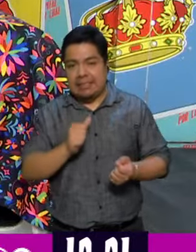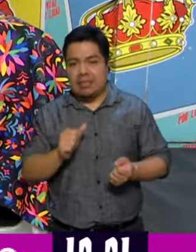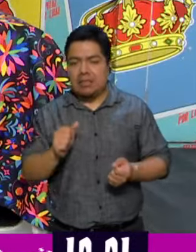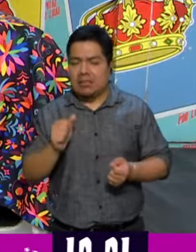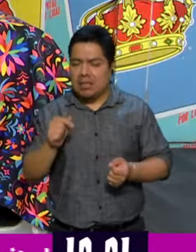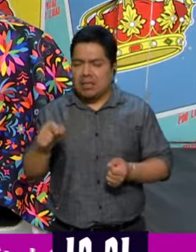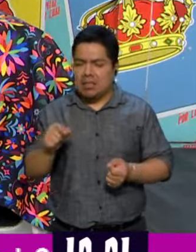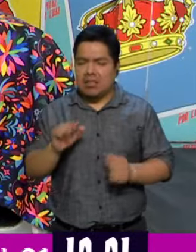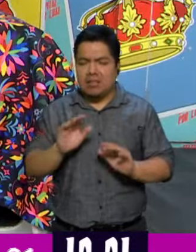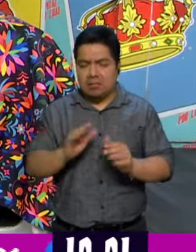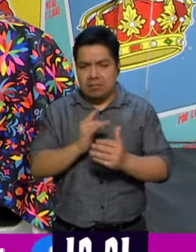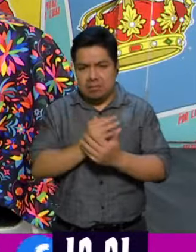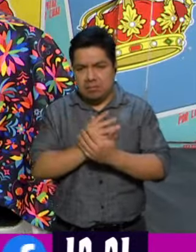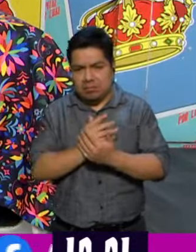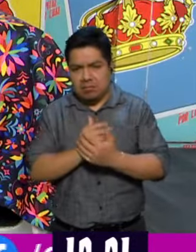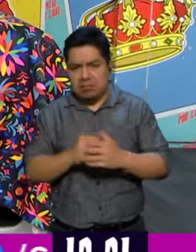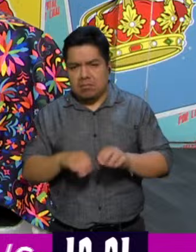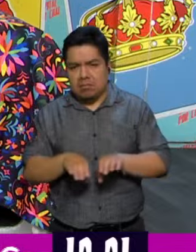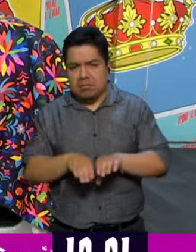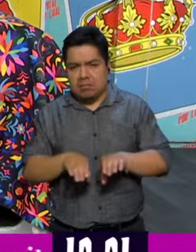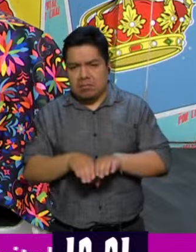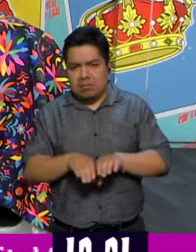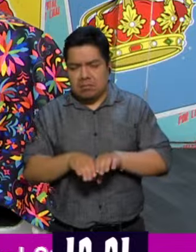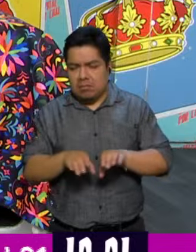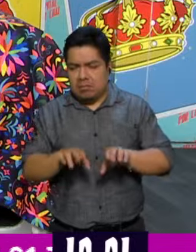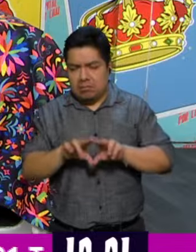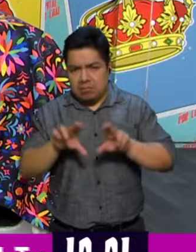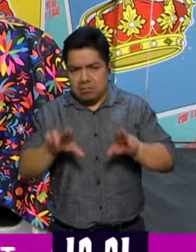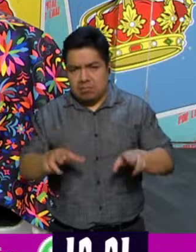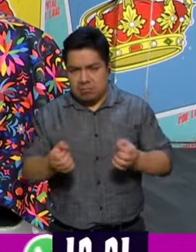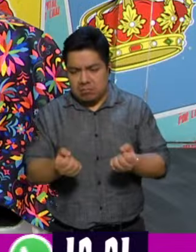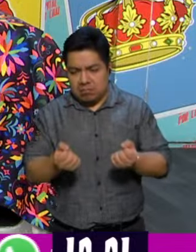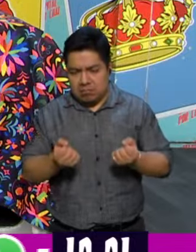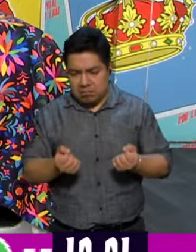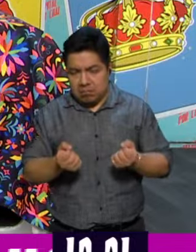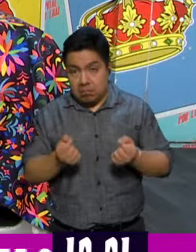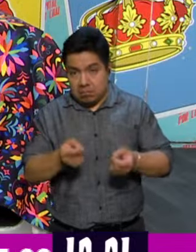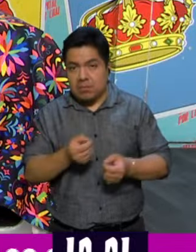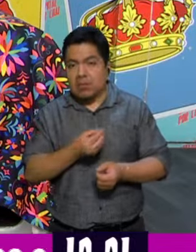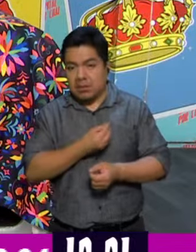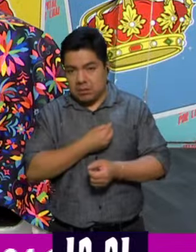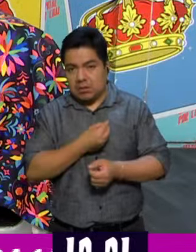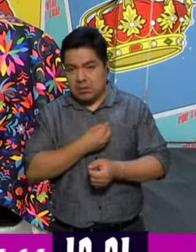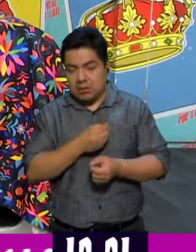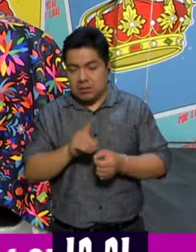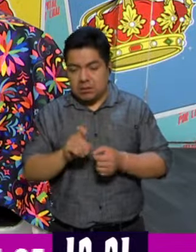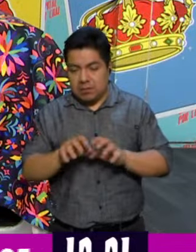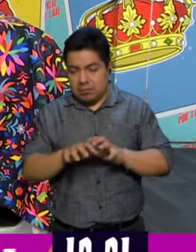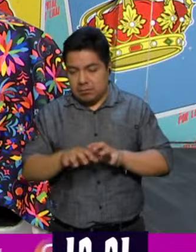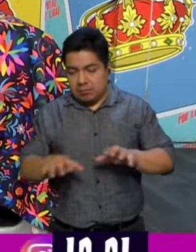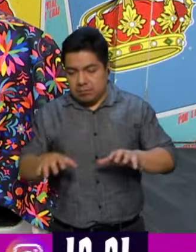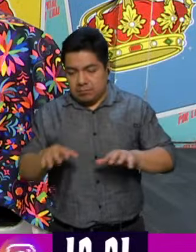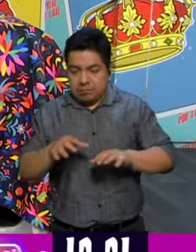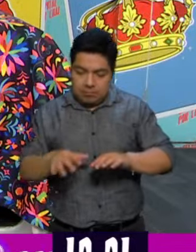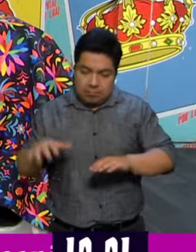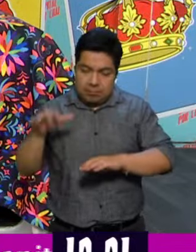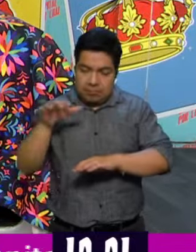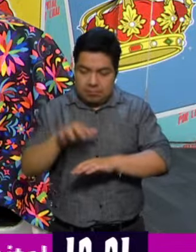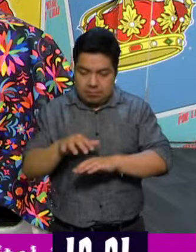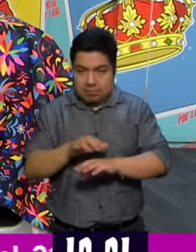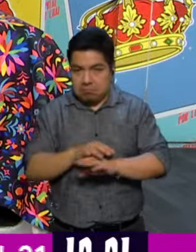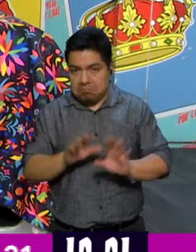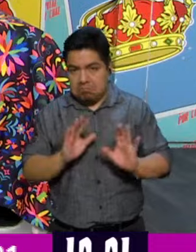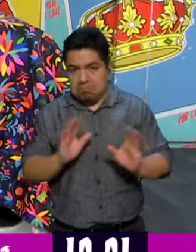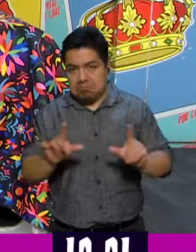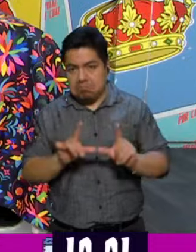aguánteme. Dígame. ¿Cómo le hago al horno baño María? Un recipiente que aguante. Agua. Le pongo agüita, lo pongo esta madrinola. Y listo.